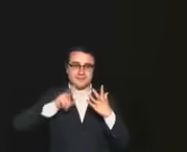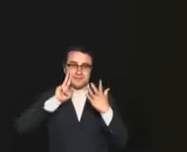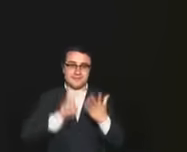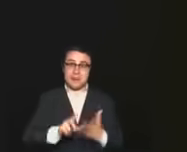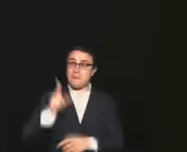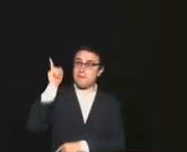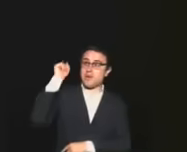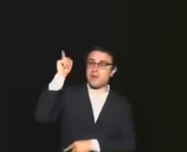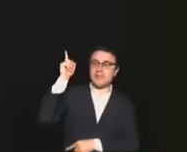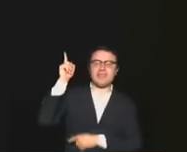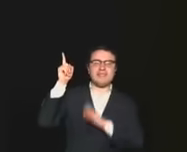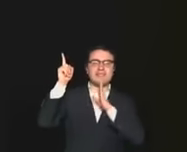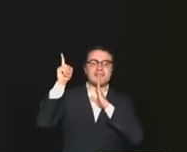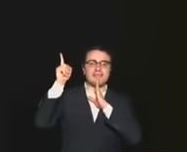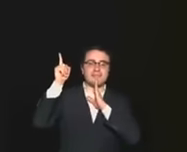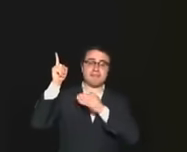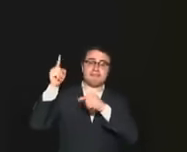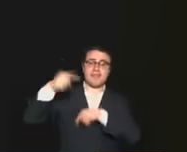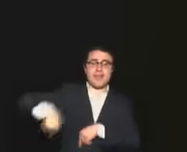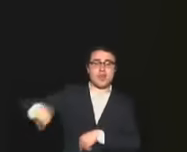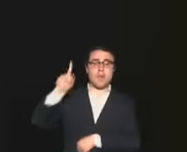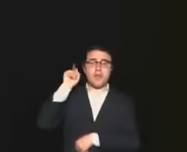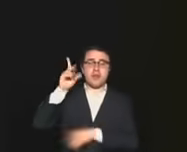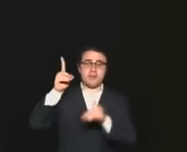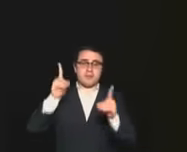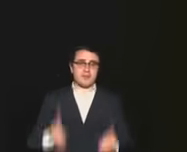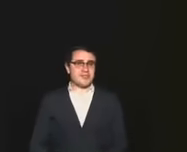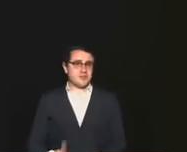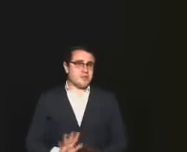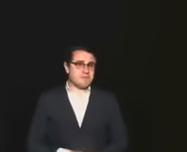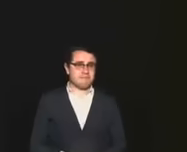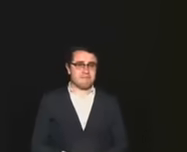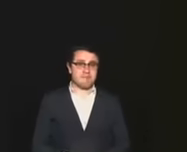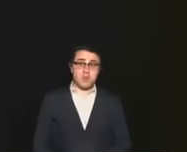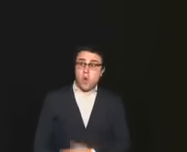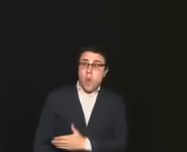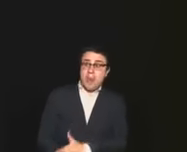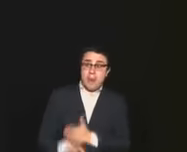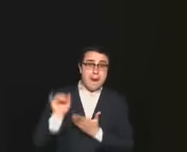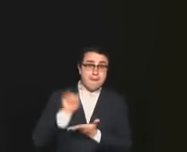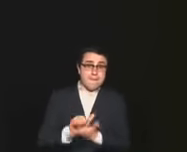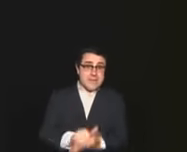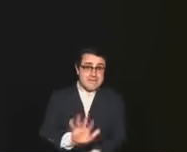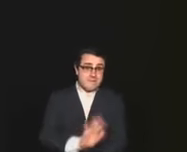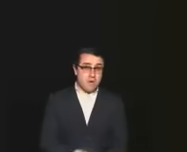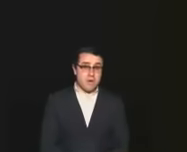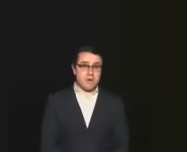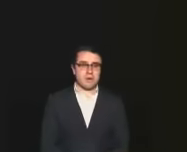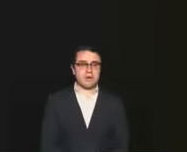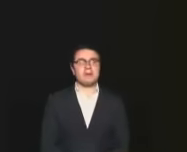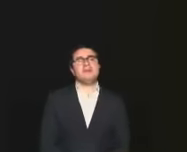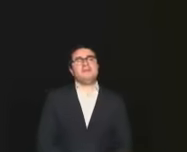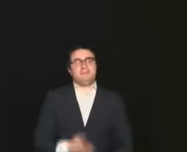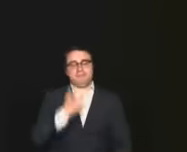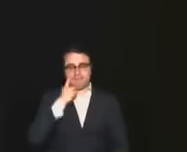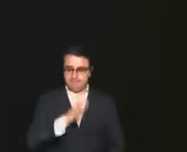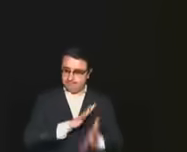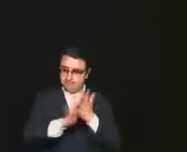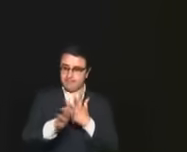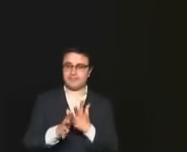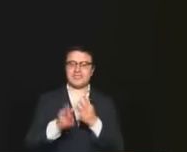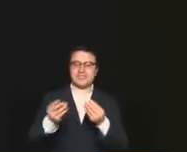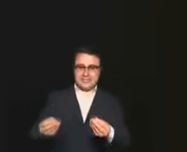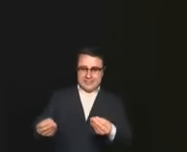al final es la que decide. Seguimos. Yo diría que estas organizaciones, el informe de